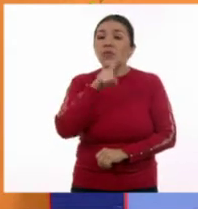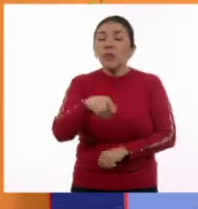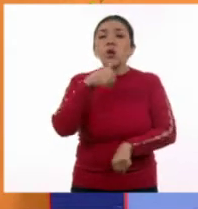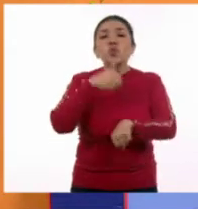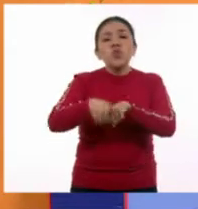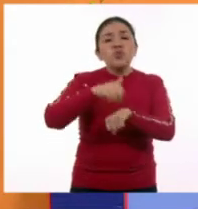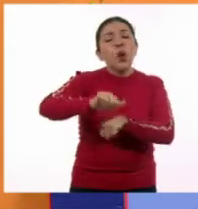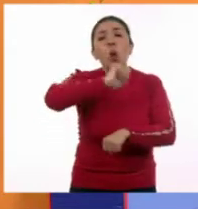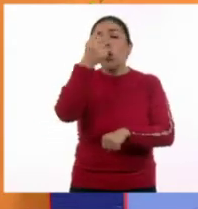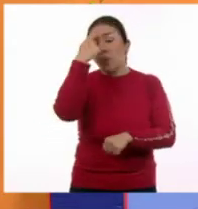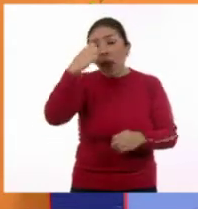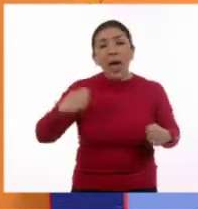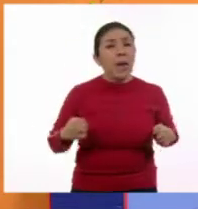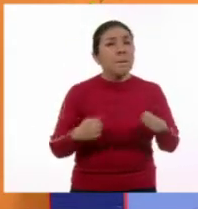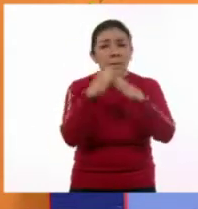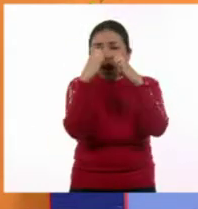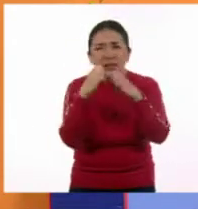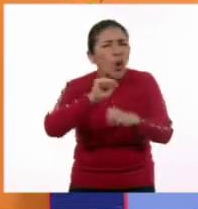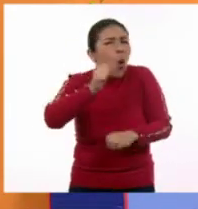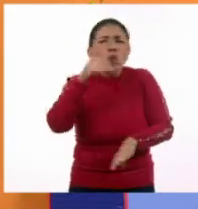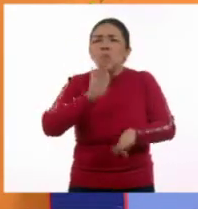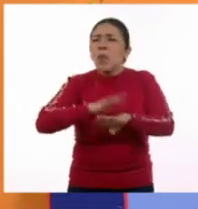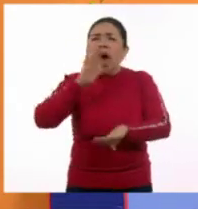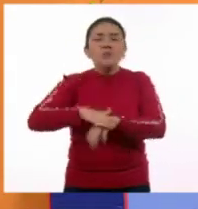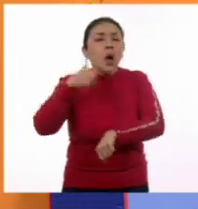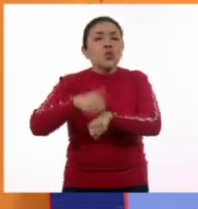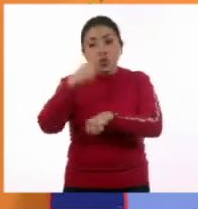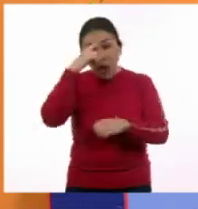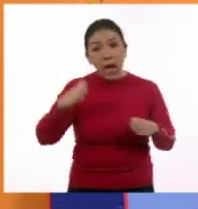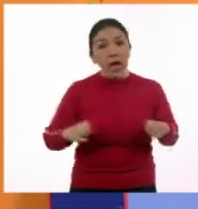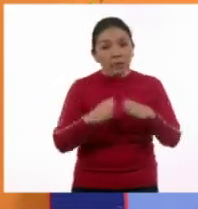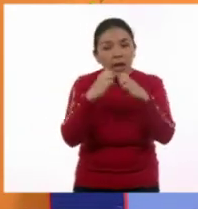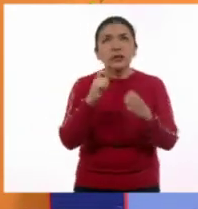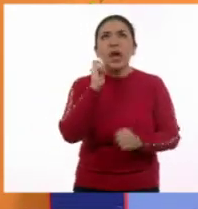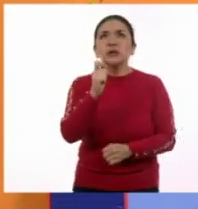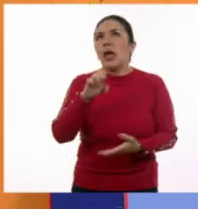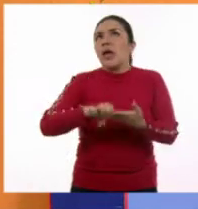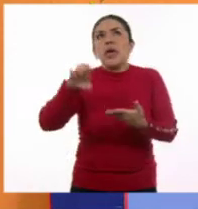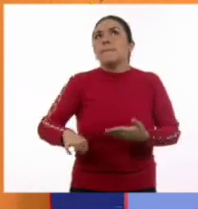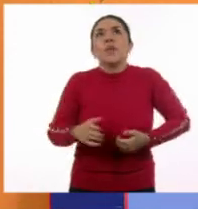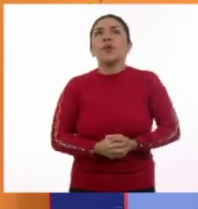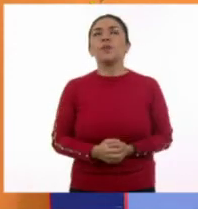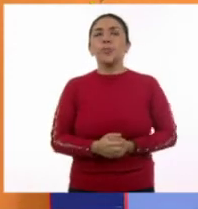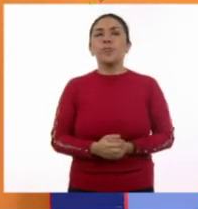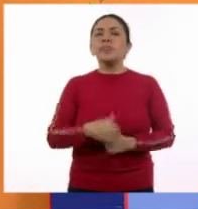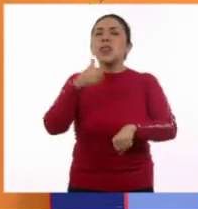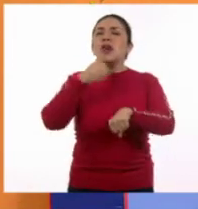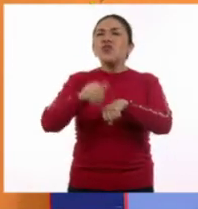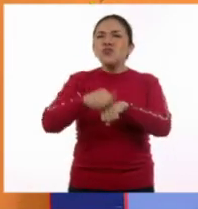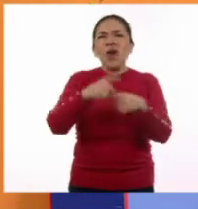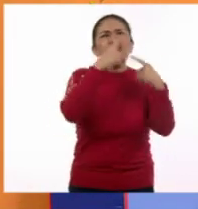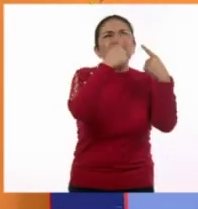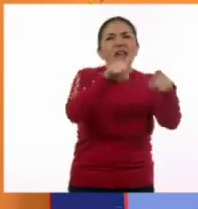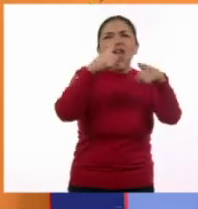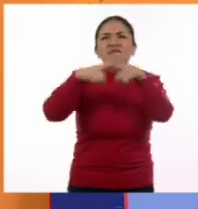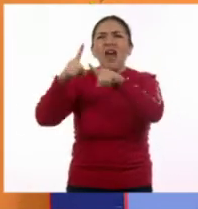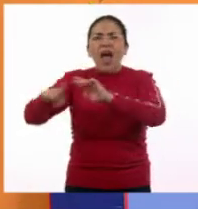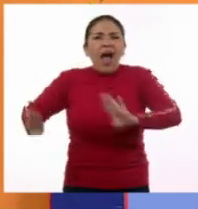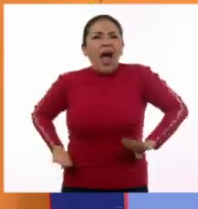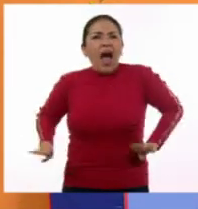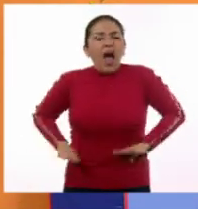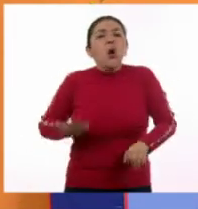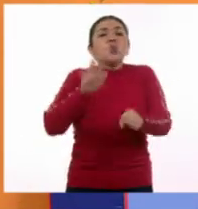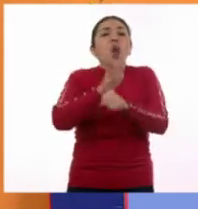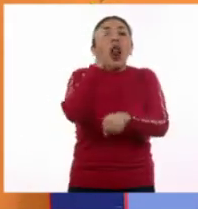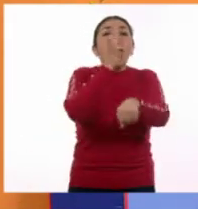números de emergencia otros números de emergencia como esos números son diferentes dependiendo de